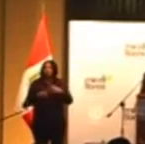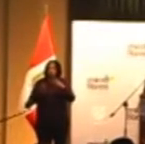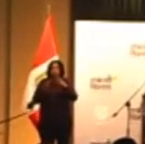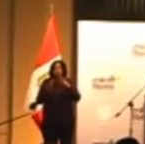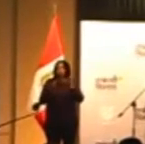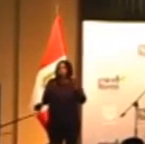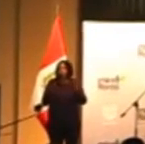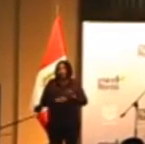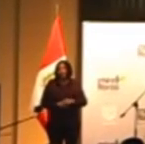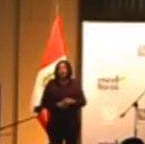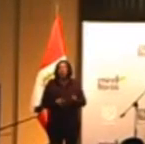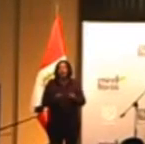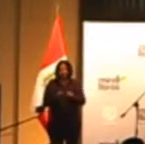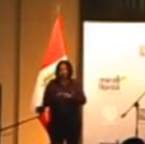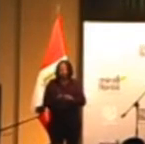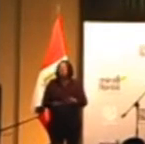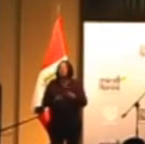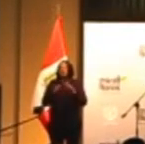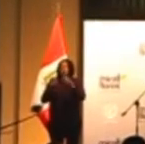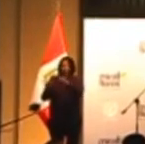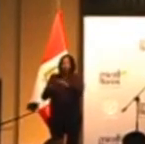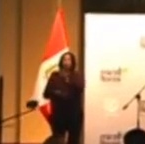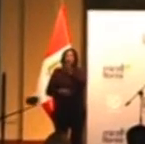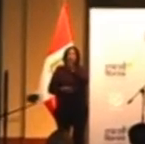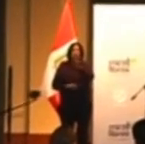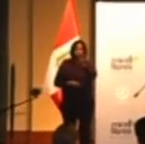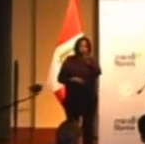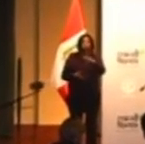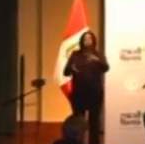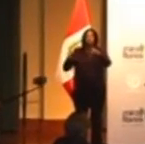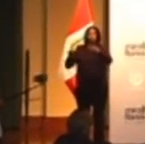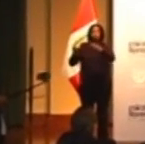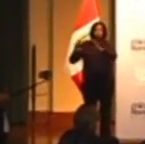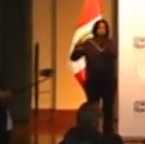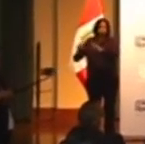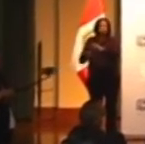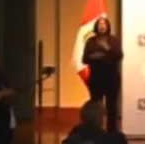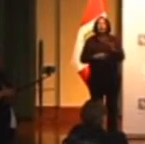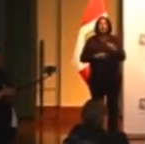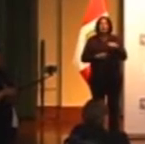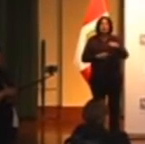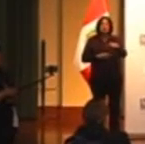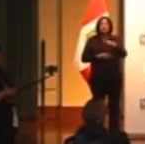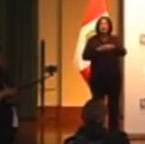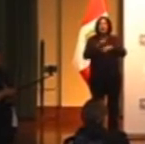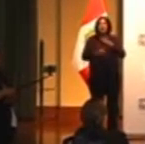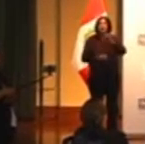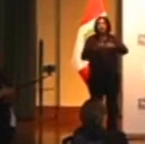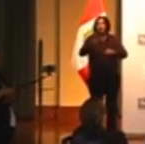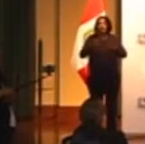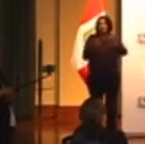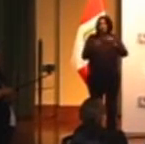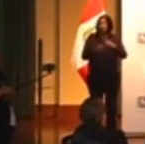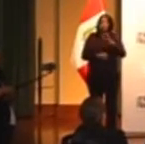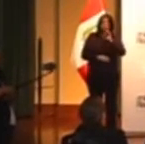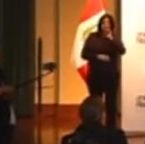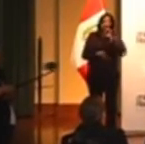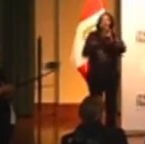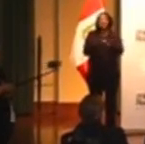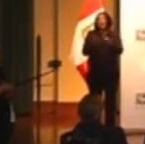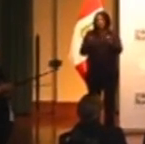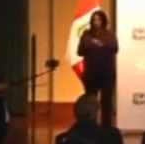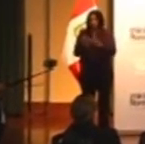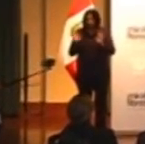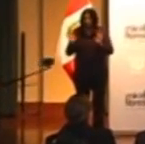guardias? Entonces, también se les ha aportado esos 34 colchones. Y ahora, para el año 2017, como dicen algunos, también